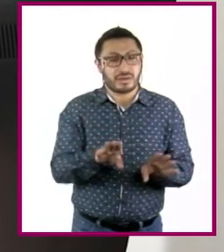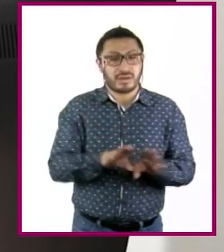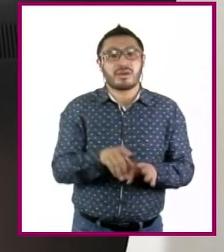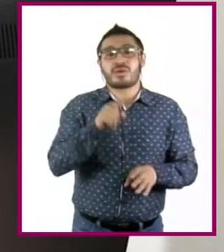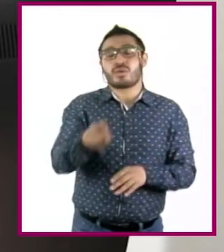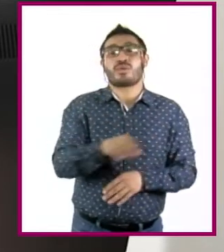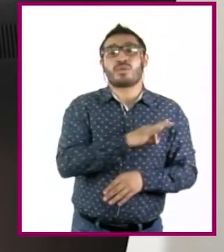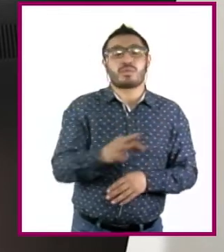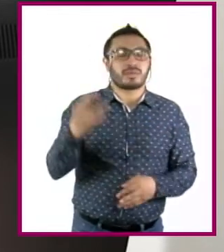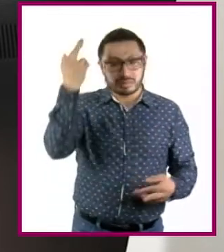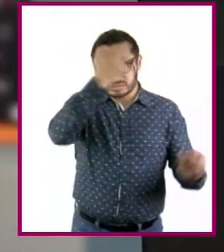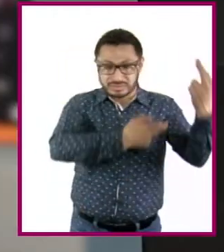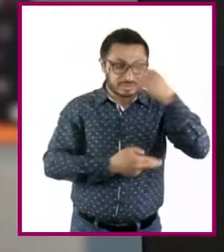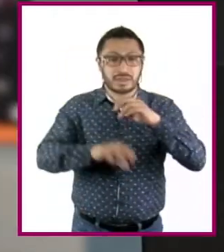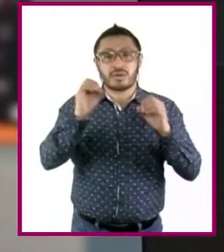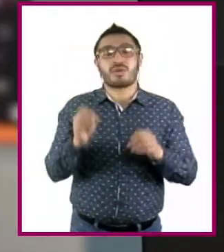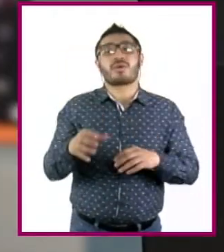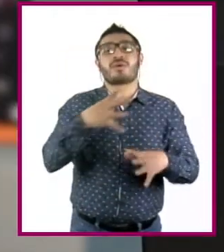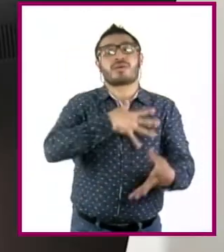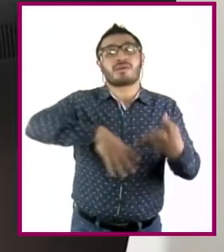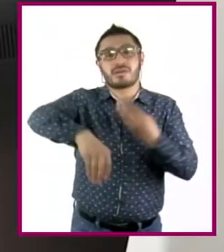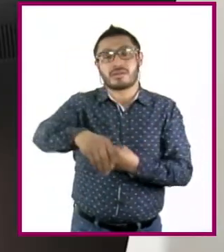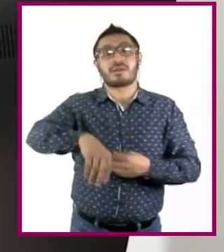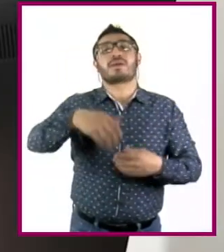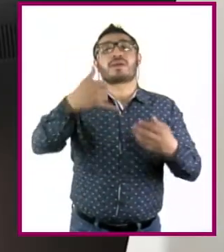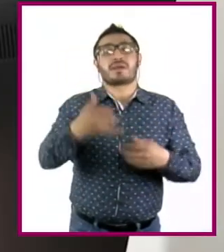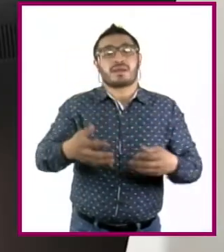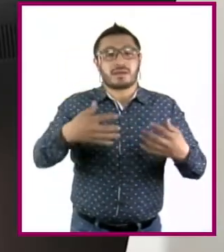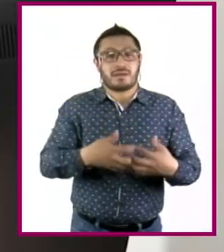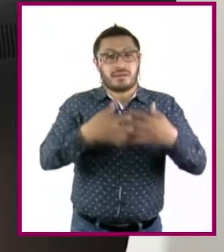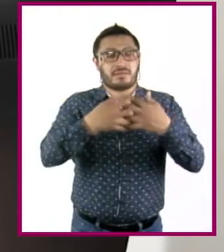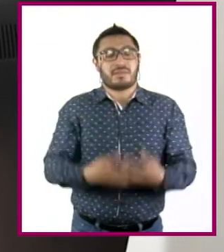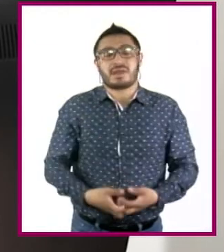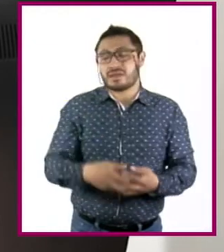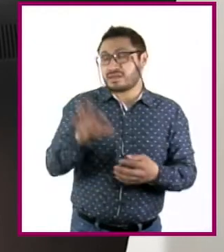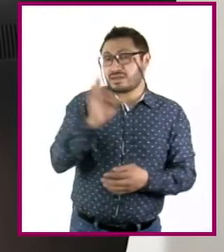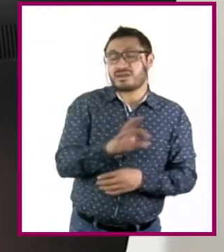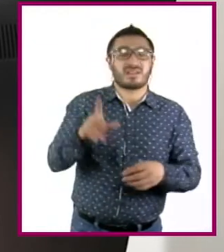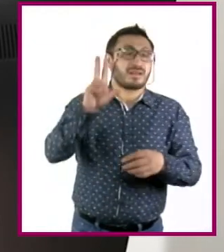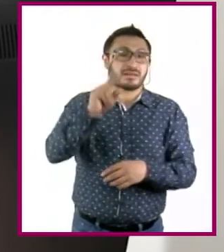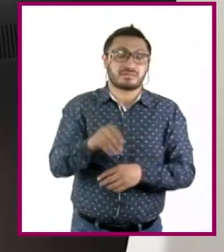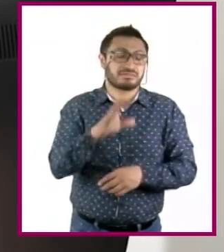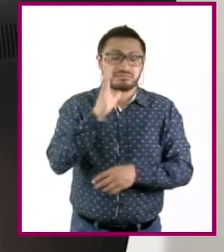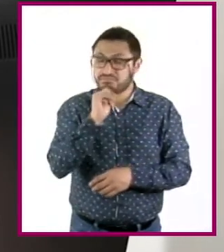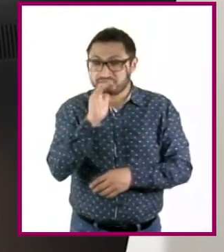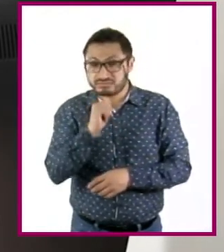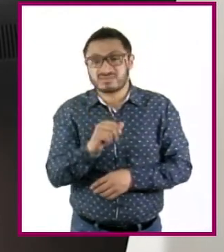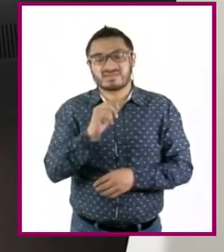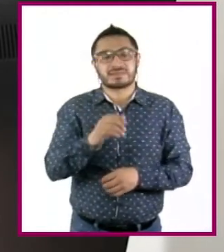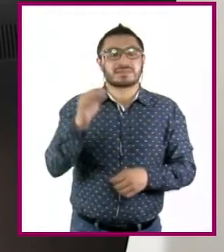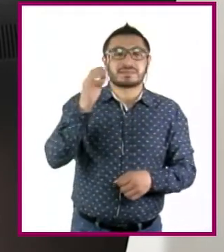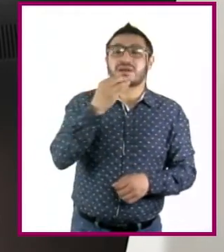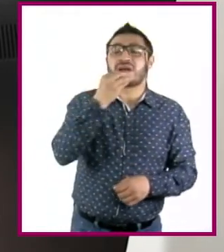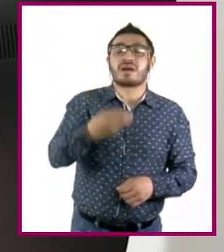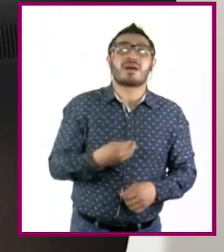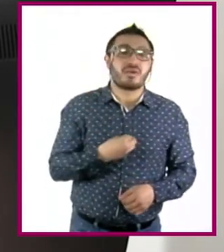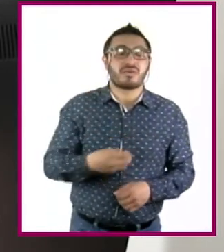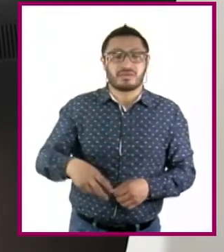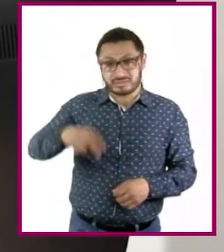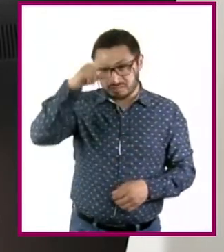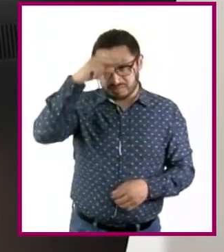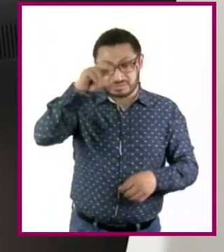de ponernos en los zapatos del otro. Y una máquina no parece poder ponerse en los zapatos de un ser humano, por más inteligentes que sea o